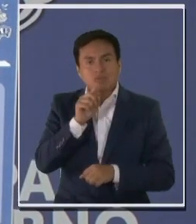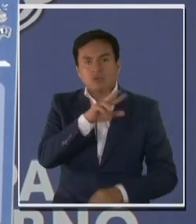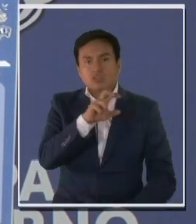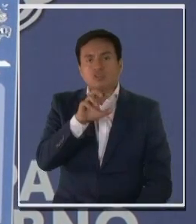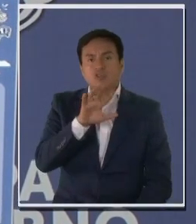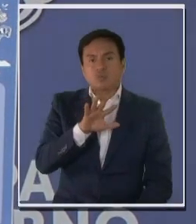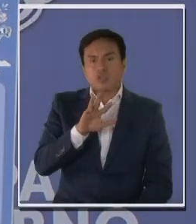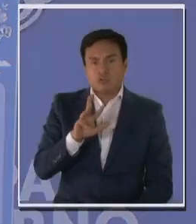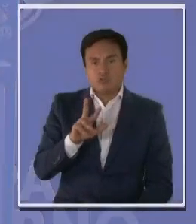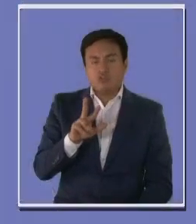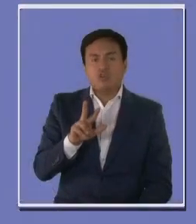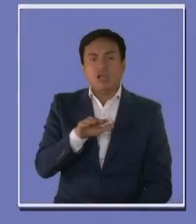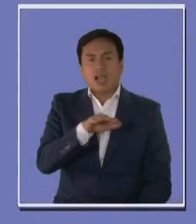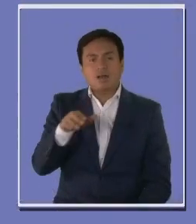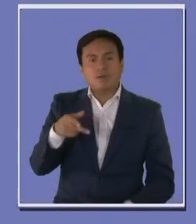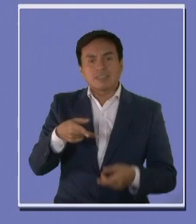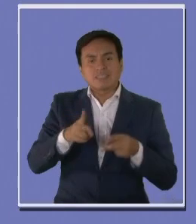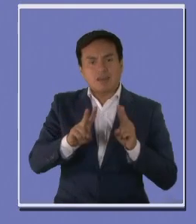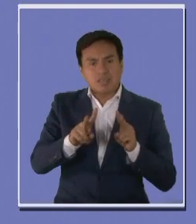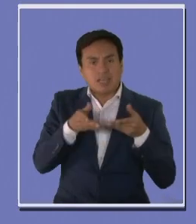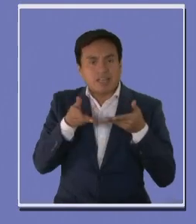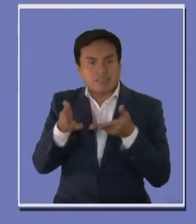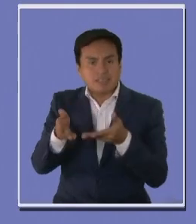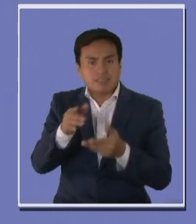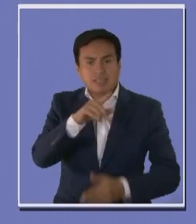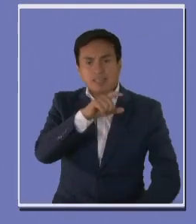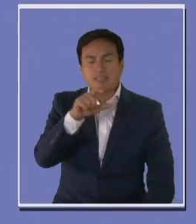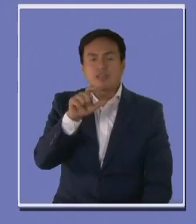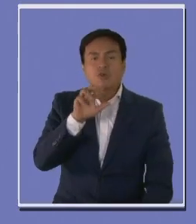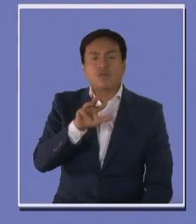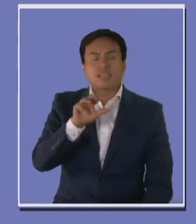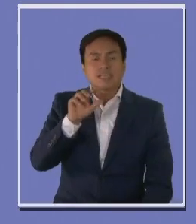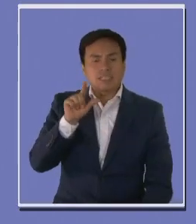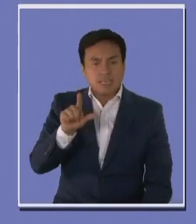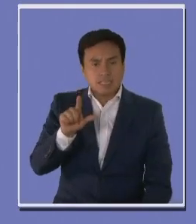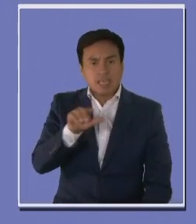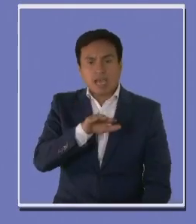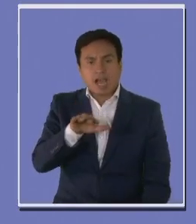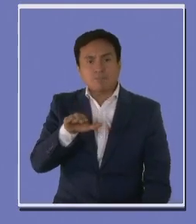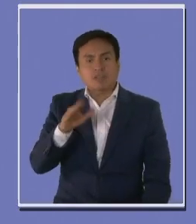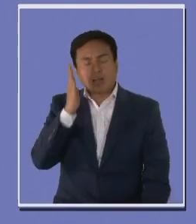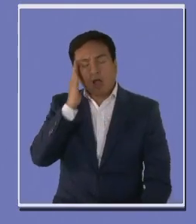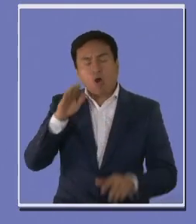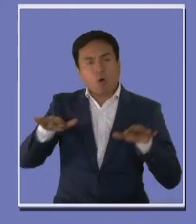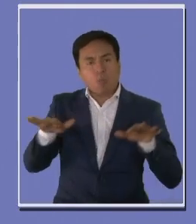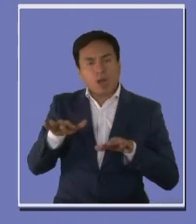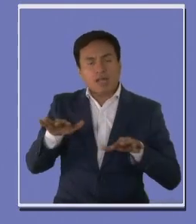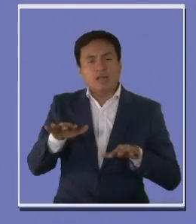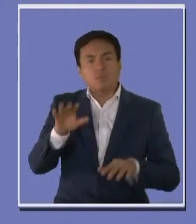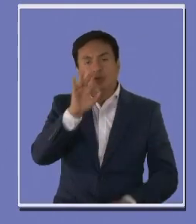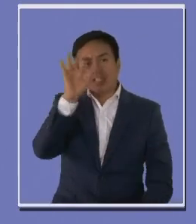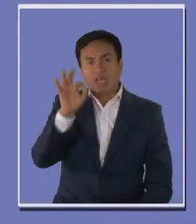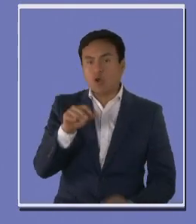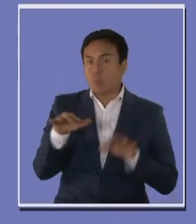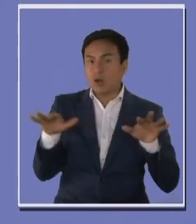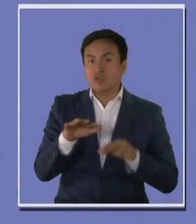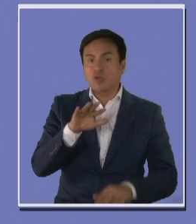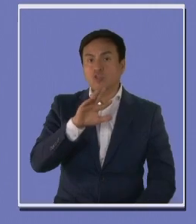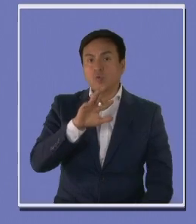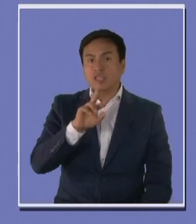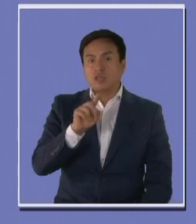858 camas habilitadas 797 camas ocupadas lo que hace un porcentaje ocupación